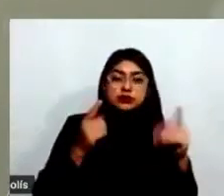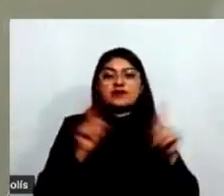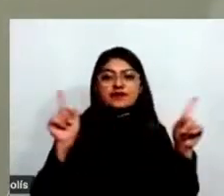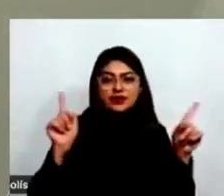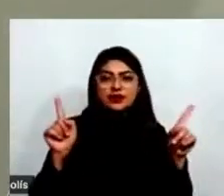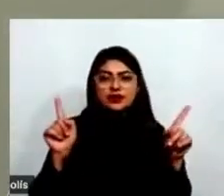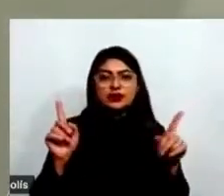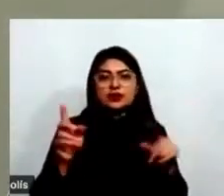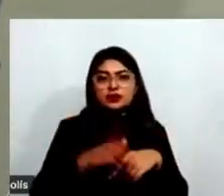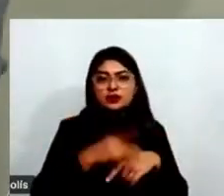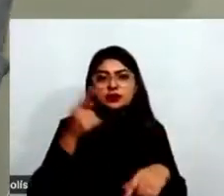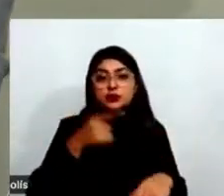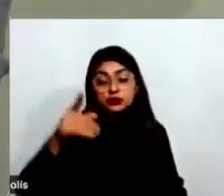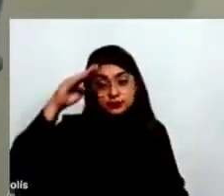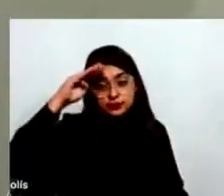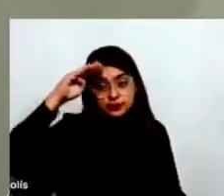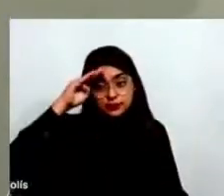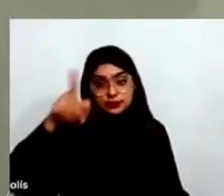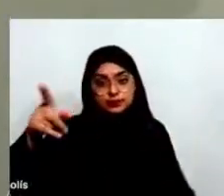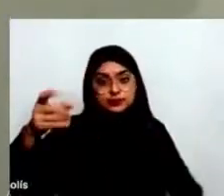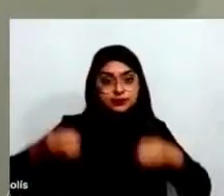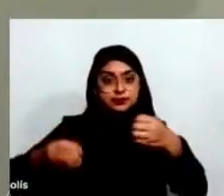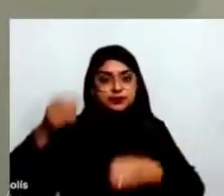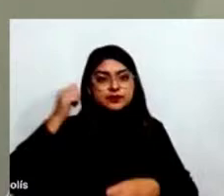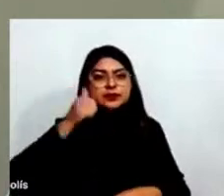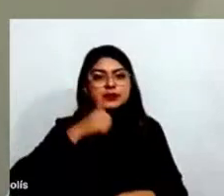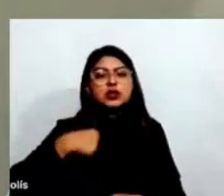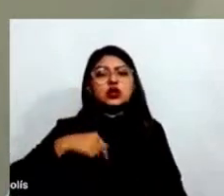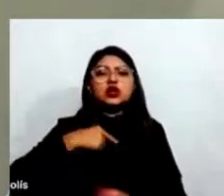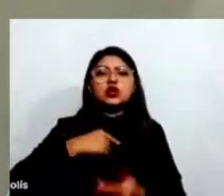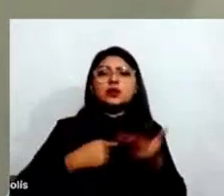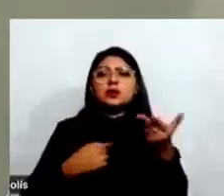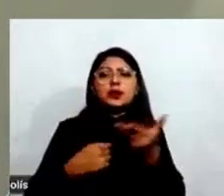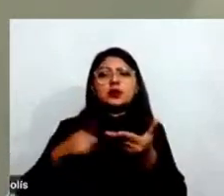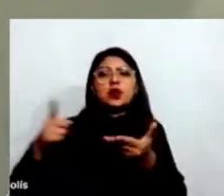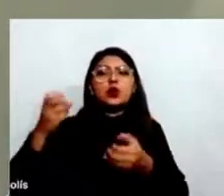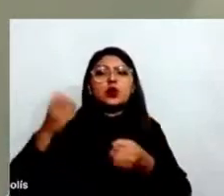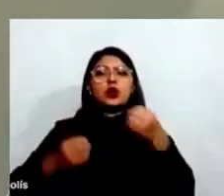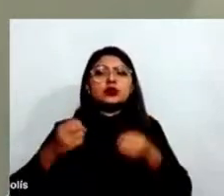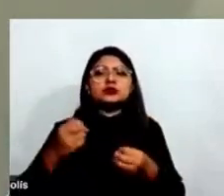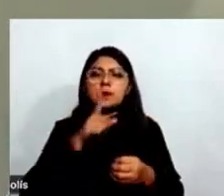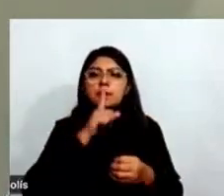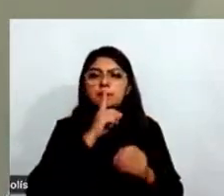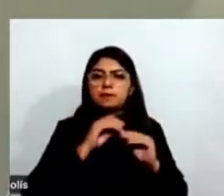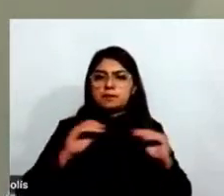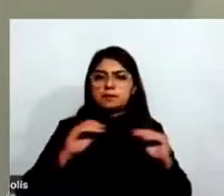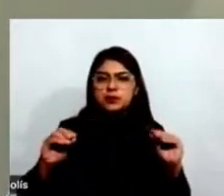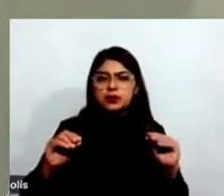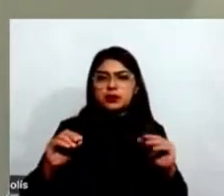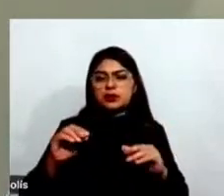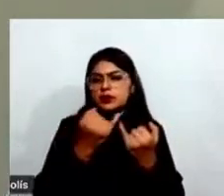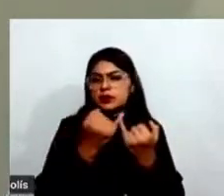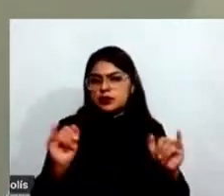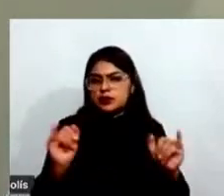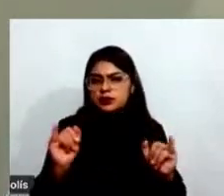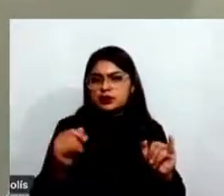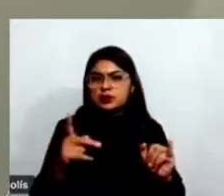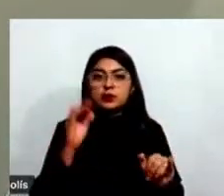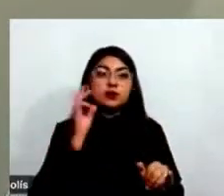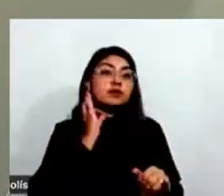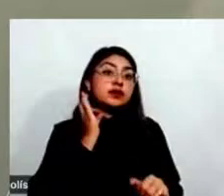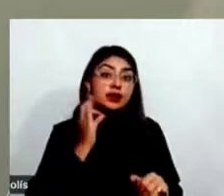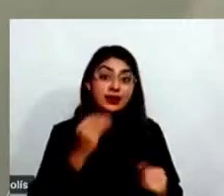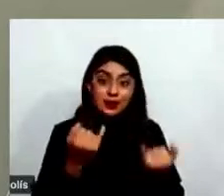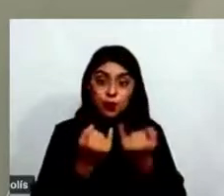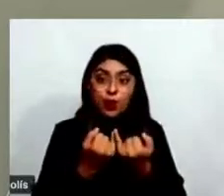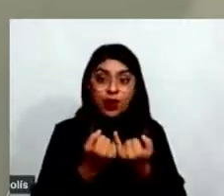un juez, siempre pedimos que el juez sea imparcial e independiente. Un fiscal no tiene ese criterio de imparcialidad. Un fiscal